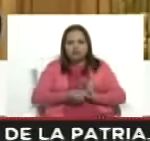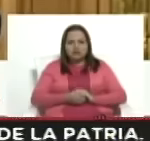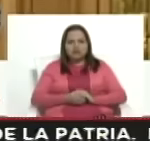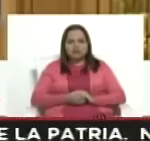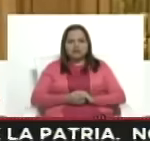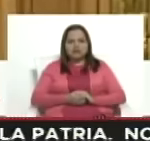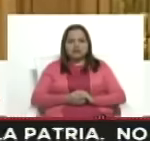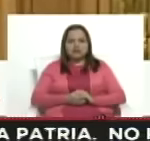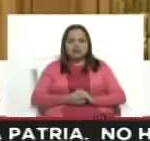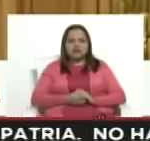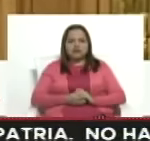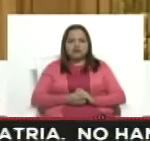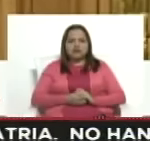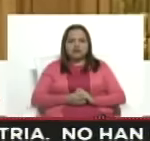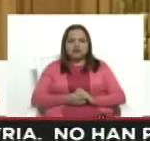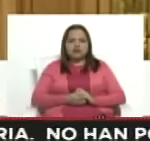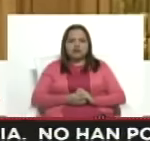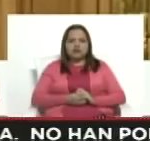Y